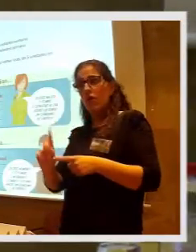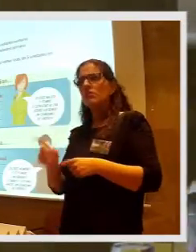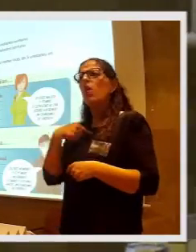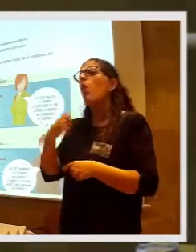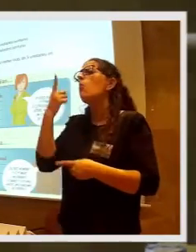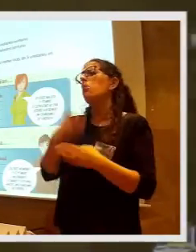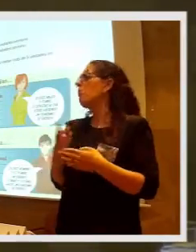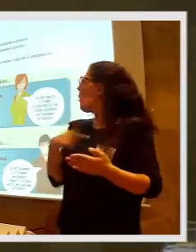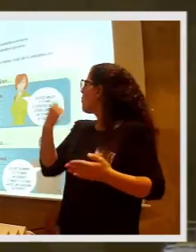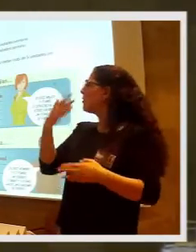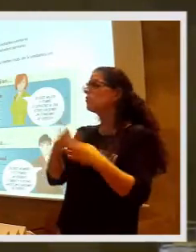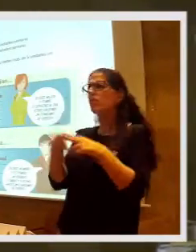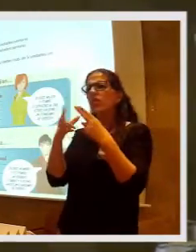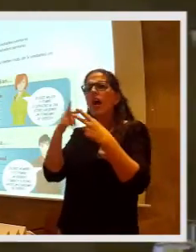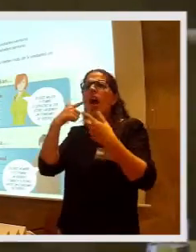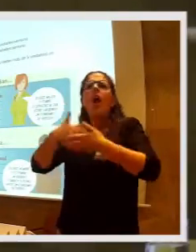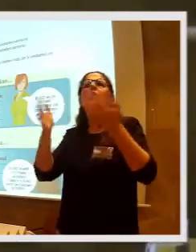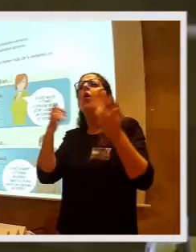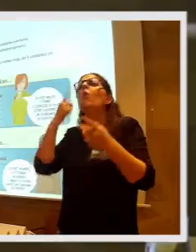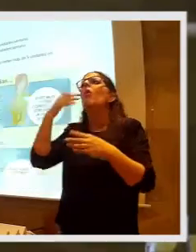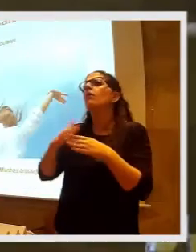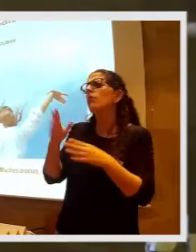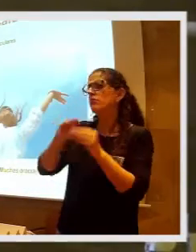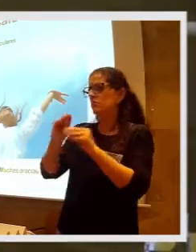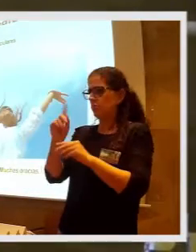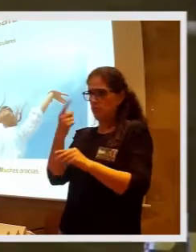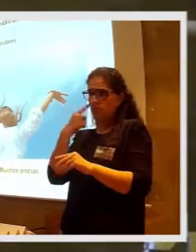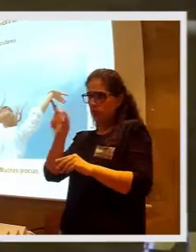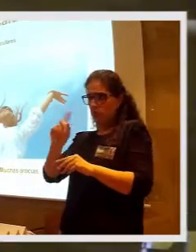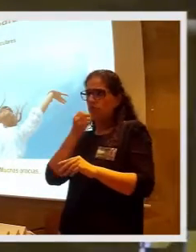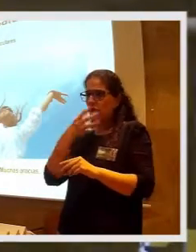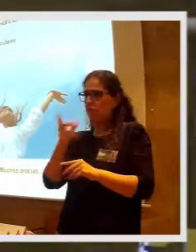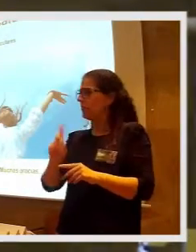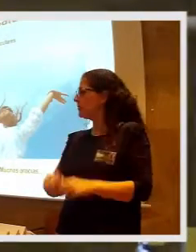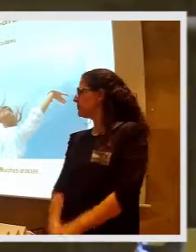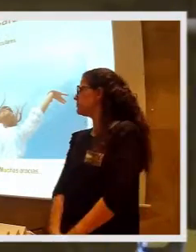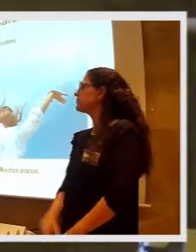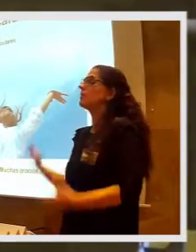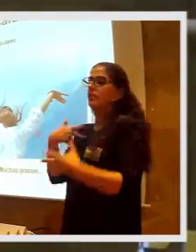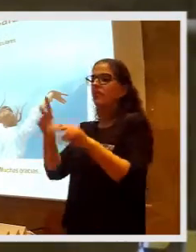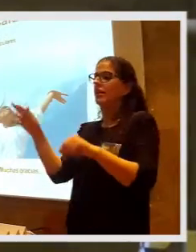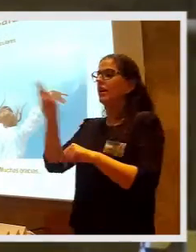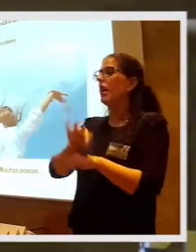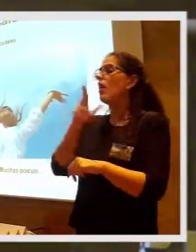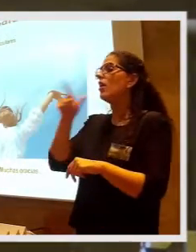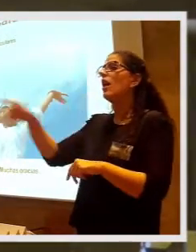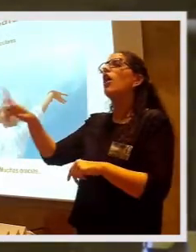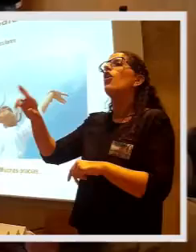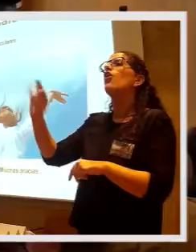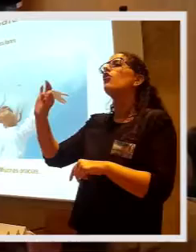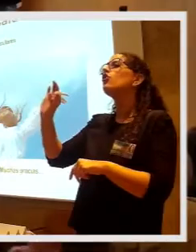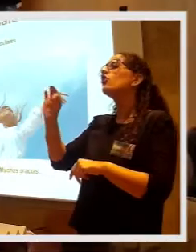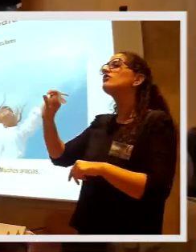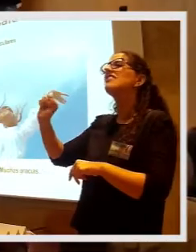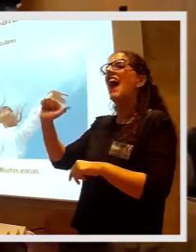alcohol. Y nada más, no quiero quitarle más tiempo a Rosa, simplemente agradeceros de nuevo vuestra presencia y